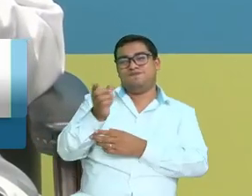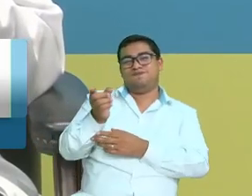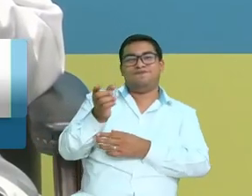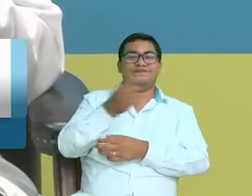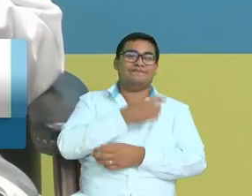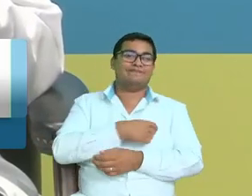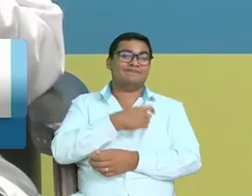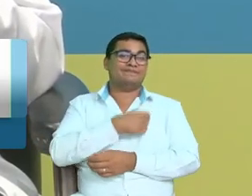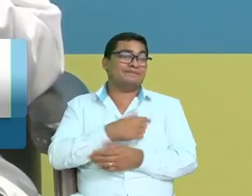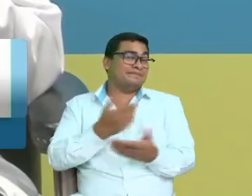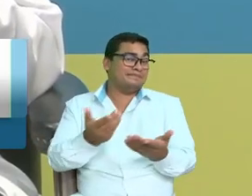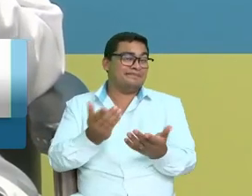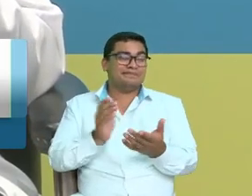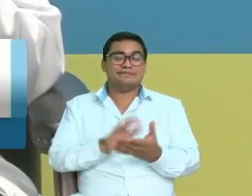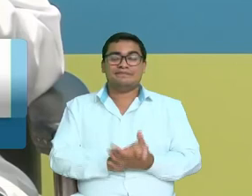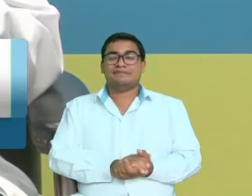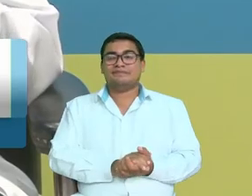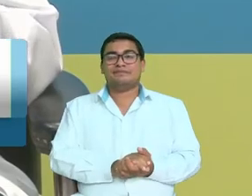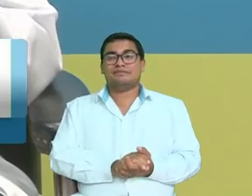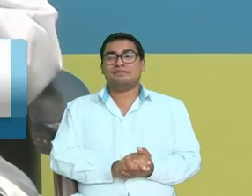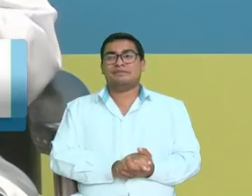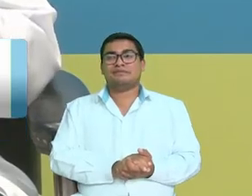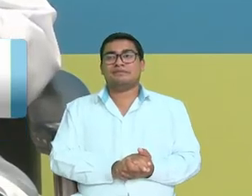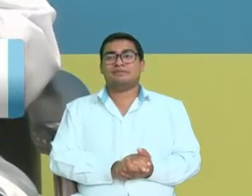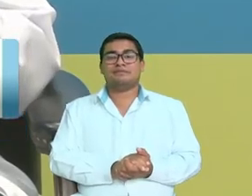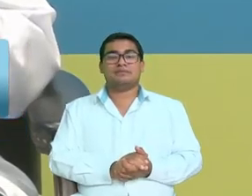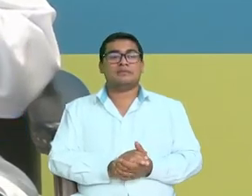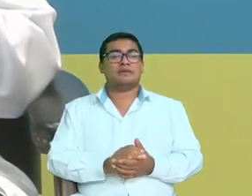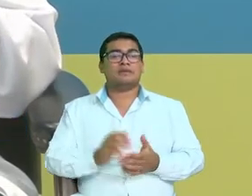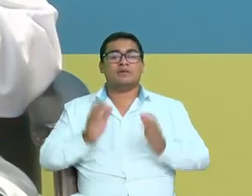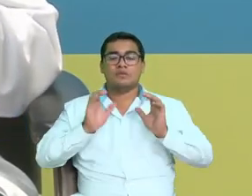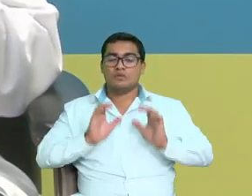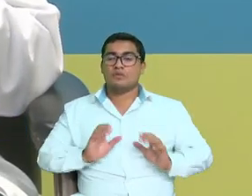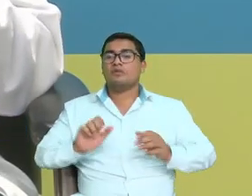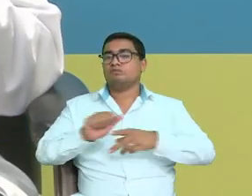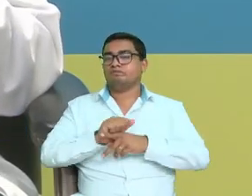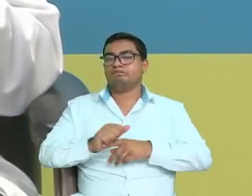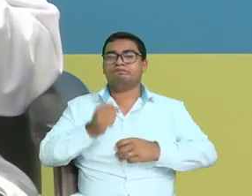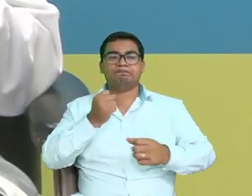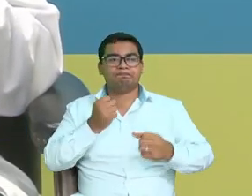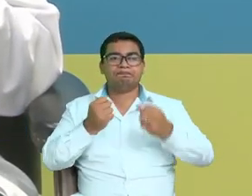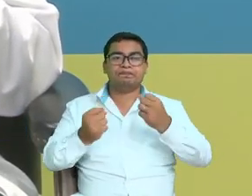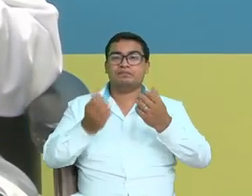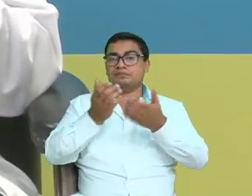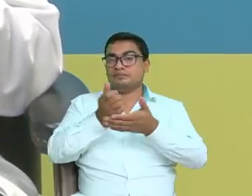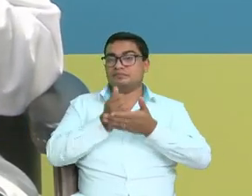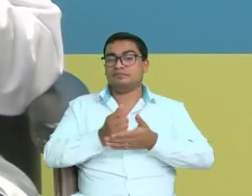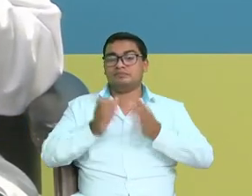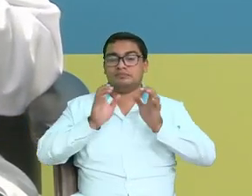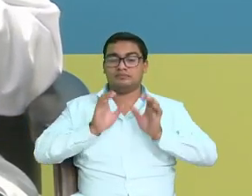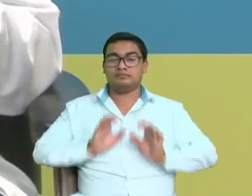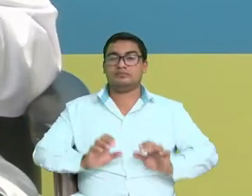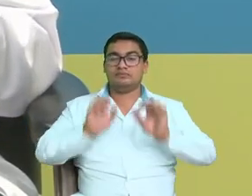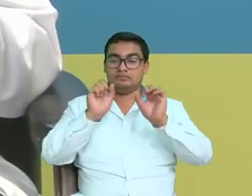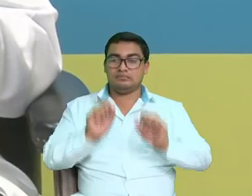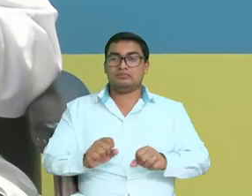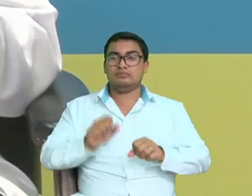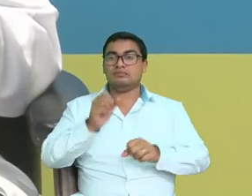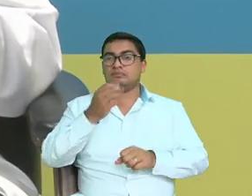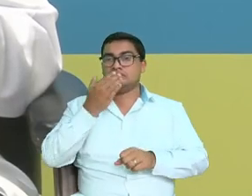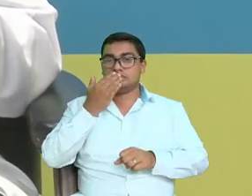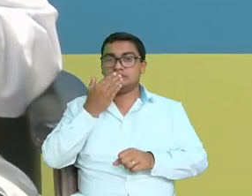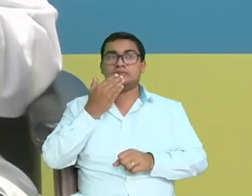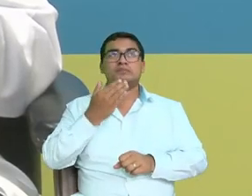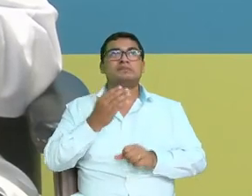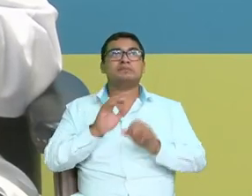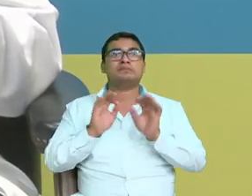Uh-huh. Y la actividad física es muy importante porque te permite que tu sistema circulatorio tenga más capacidad,